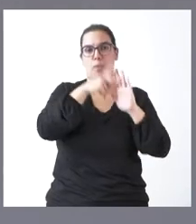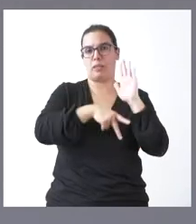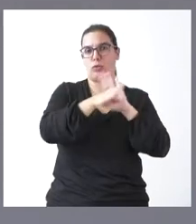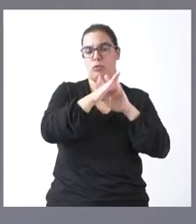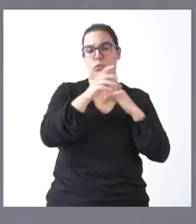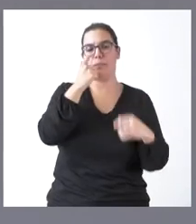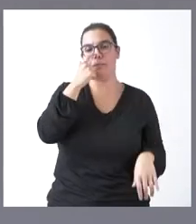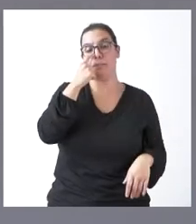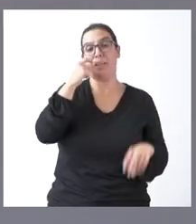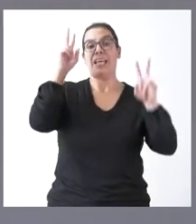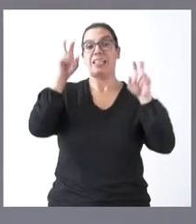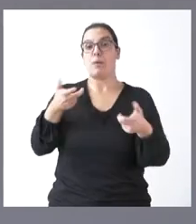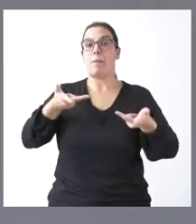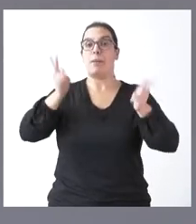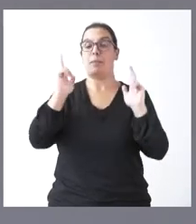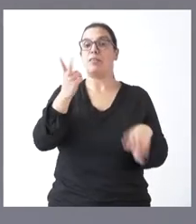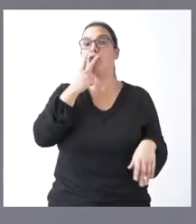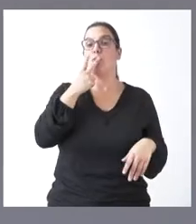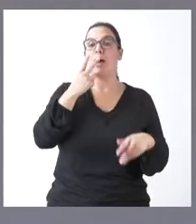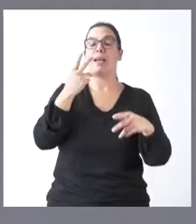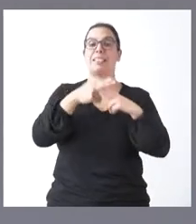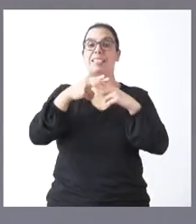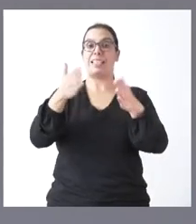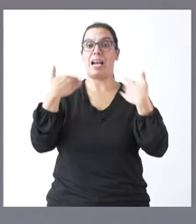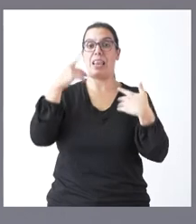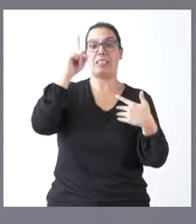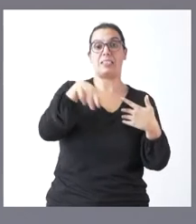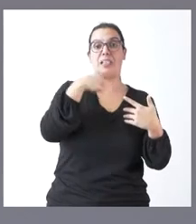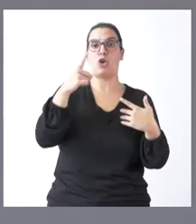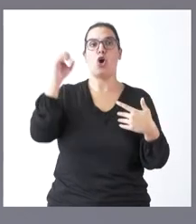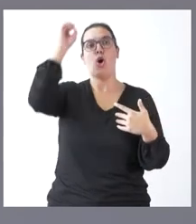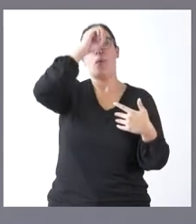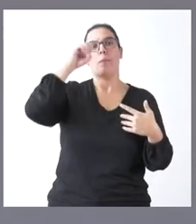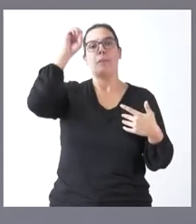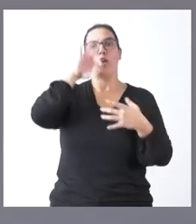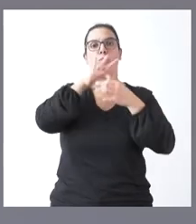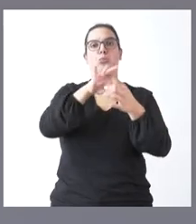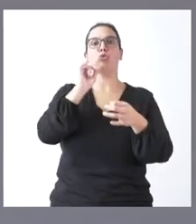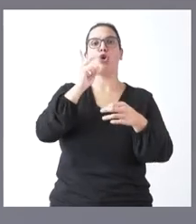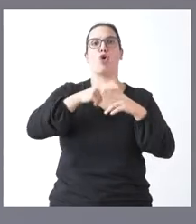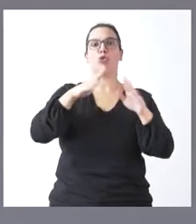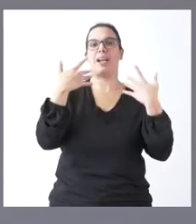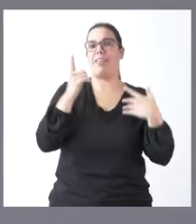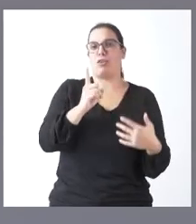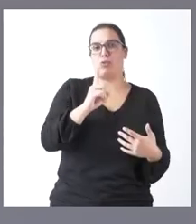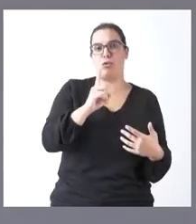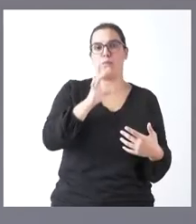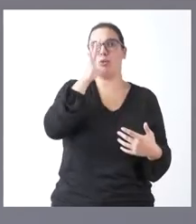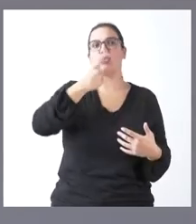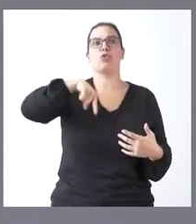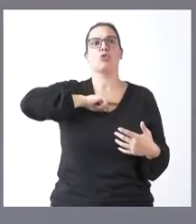nuestra relación con fumar No solo las Terrazas por eso nosotros no queremos posicionar a ir especialmente